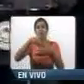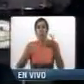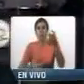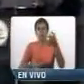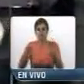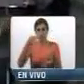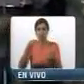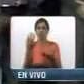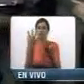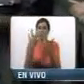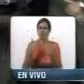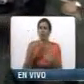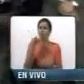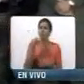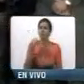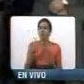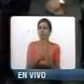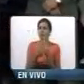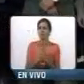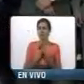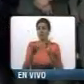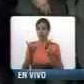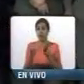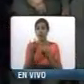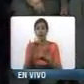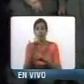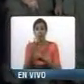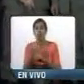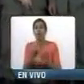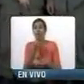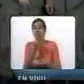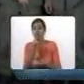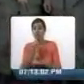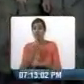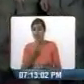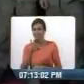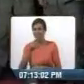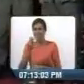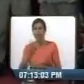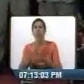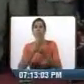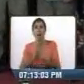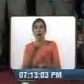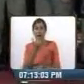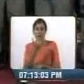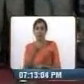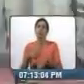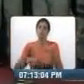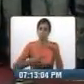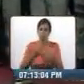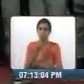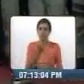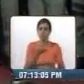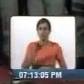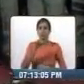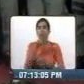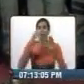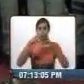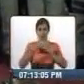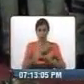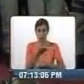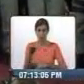Tanta información, una vez conocido los resultados, bueno, la extensión en el proceso electoral. Bueno, muy buenas noches.